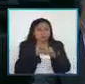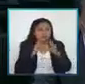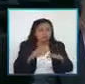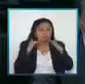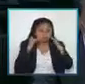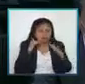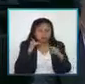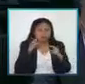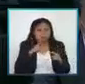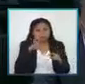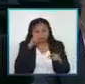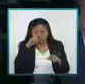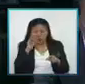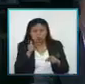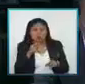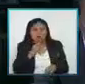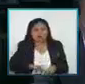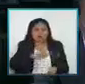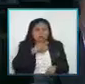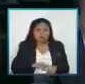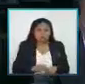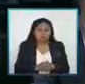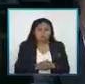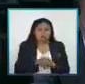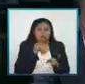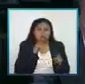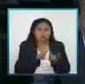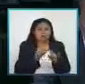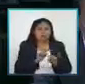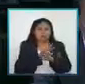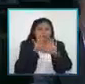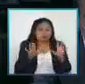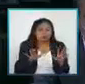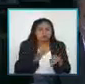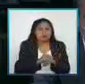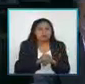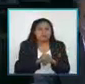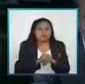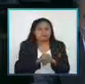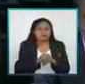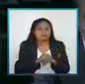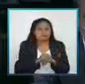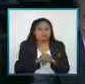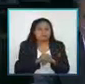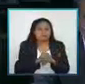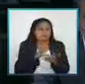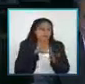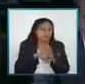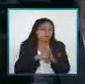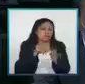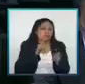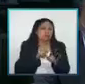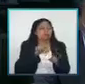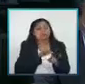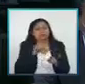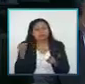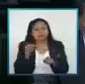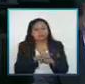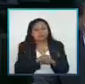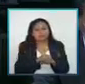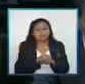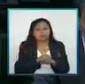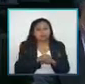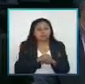alta ética profesional, con la transparencia. Y luego, ¿quiénes otros